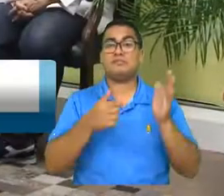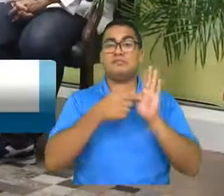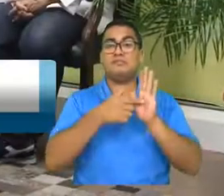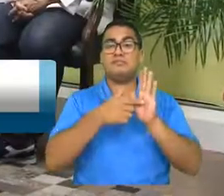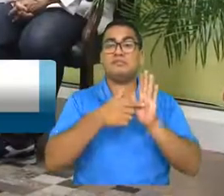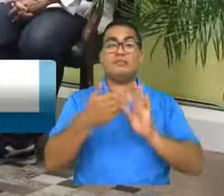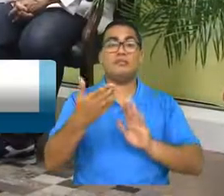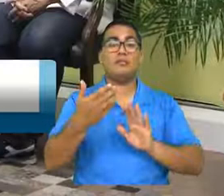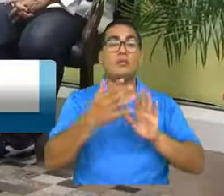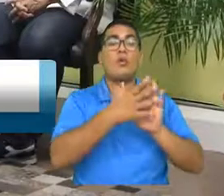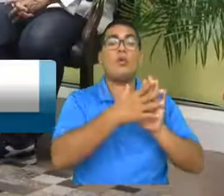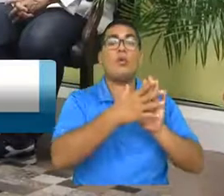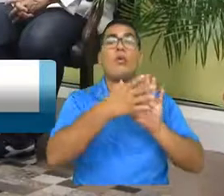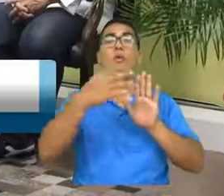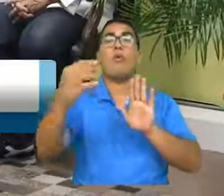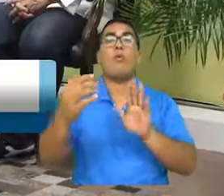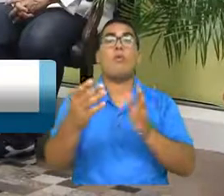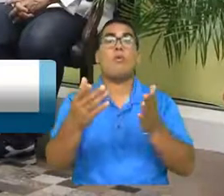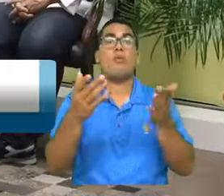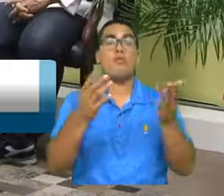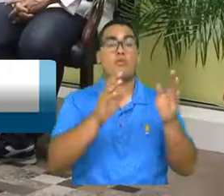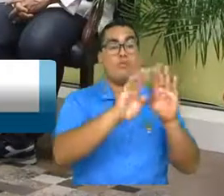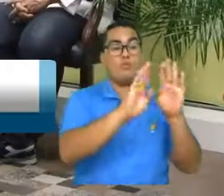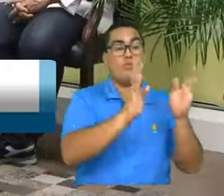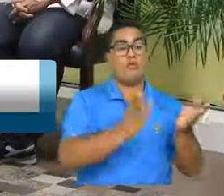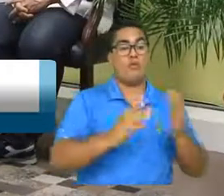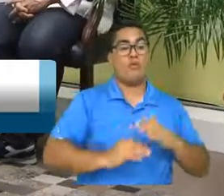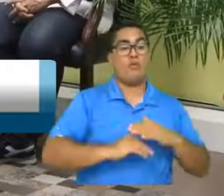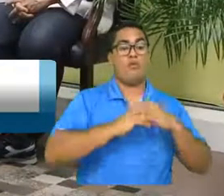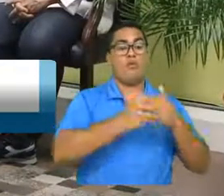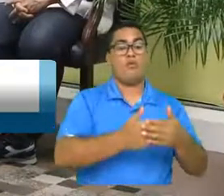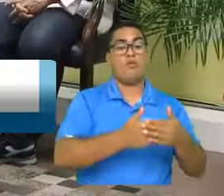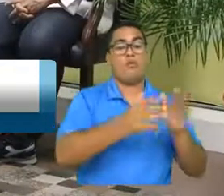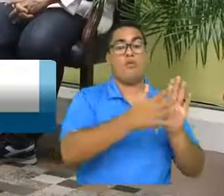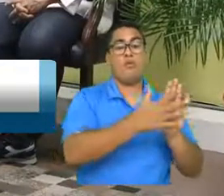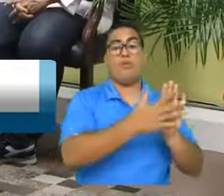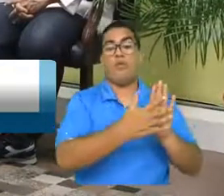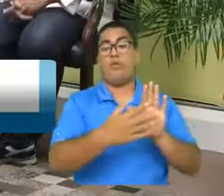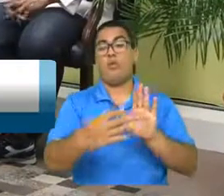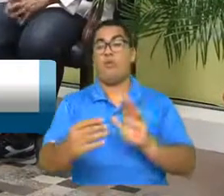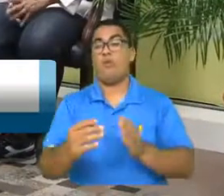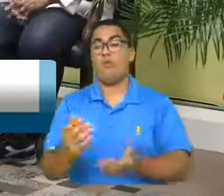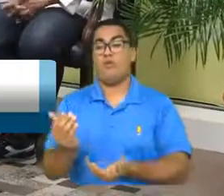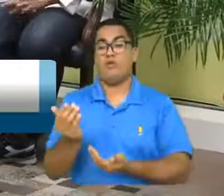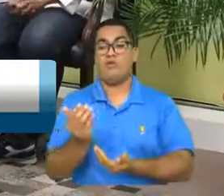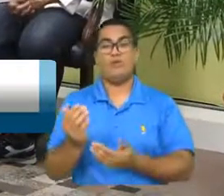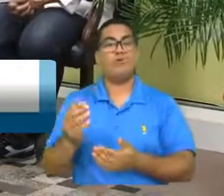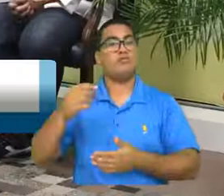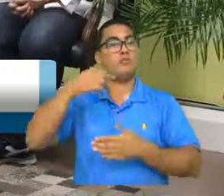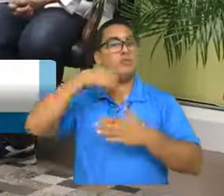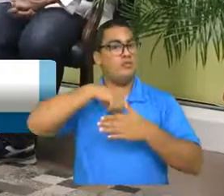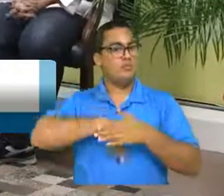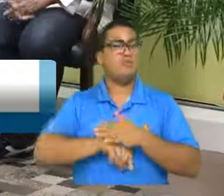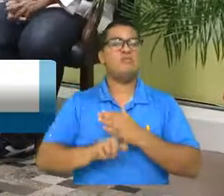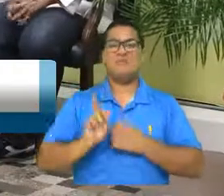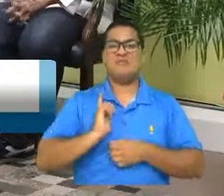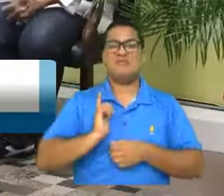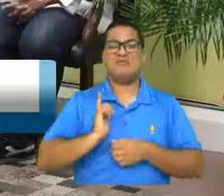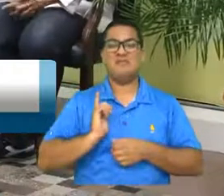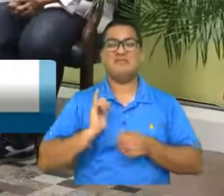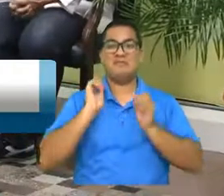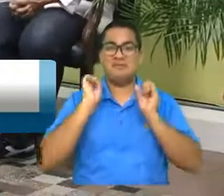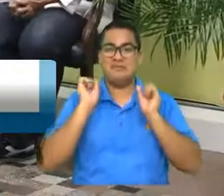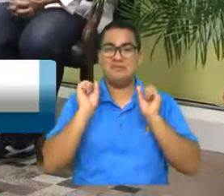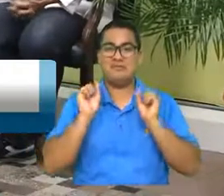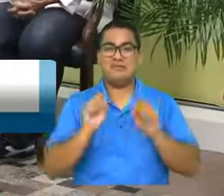o sea, la malaria se puede transmitir de una mujer embarazada al feto, al niño que está en el vientre de la madre. ¿Qué